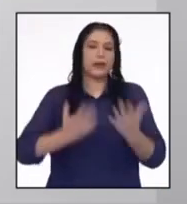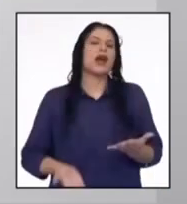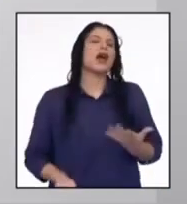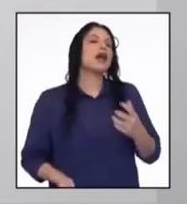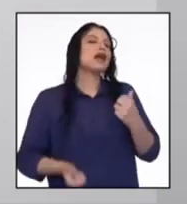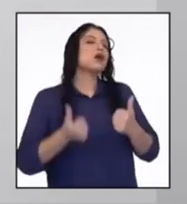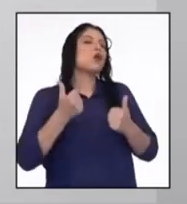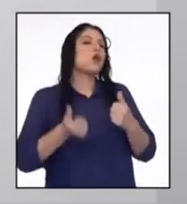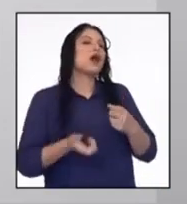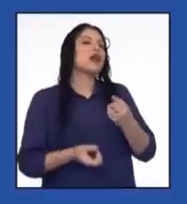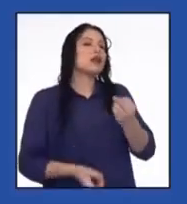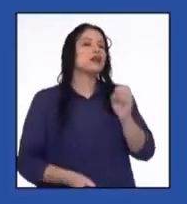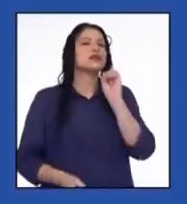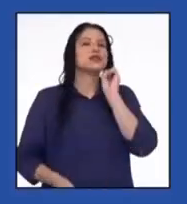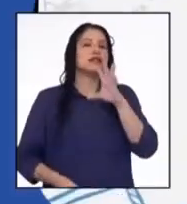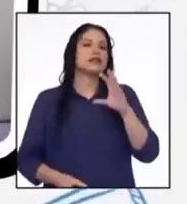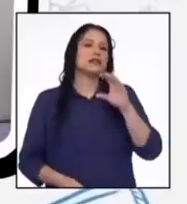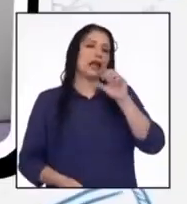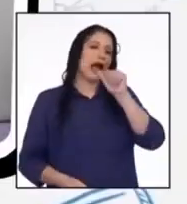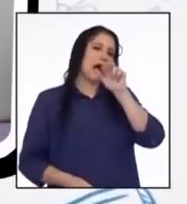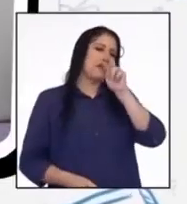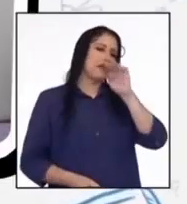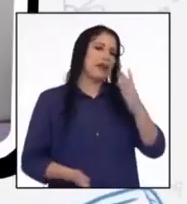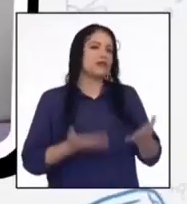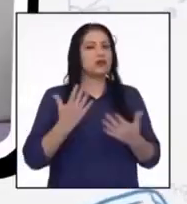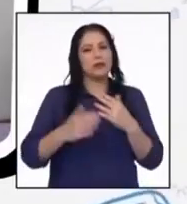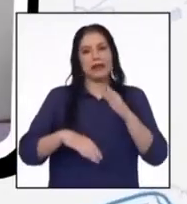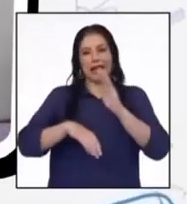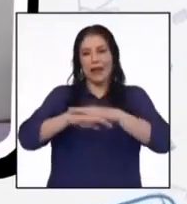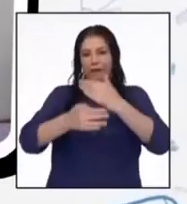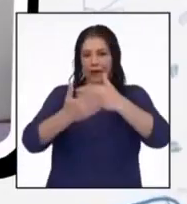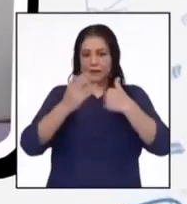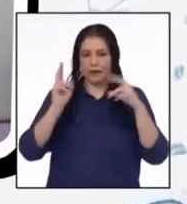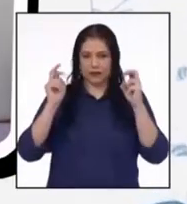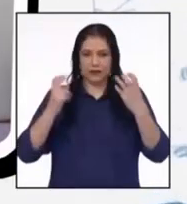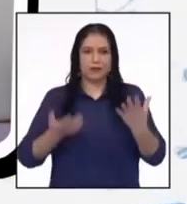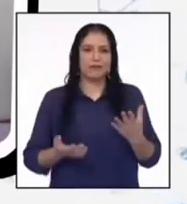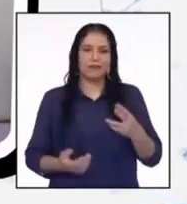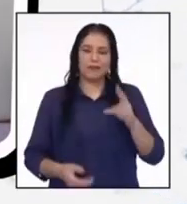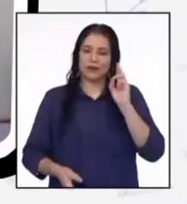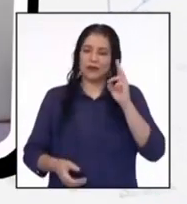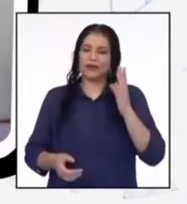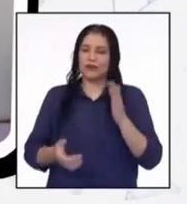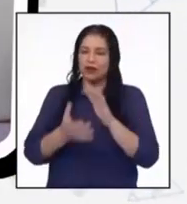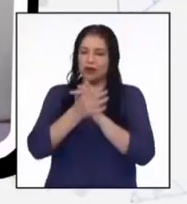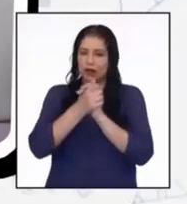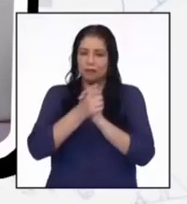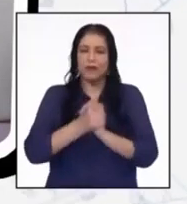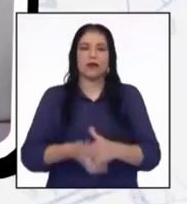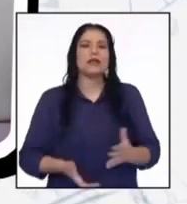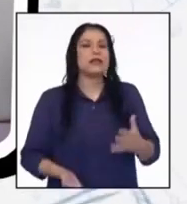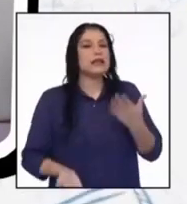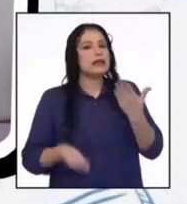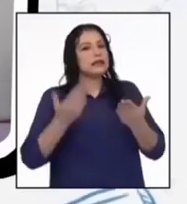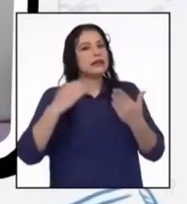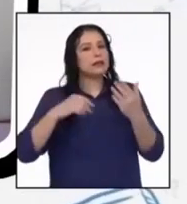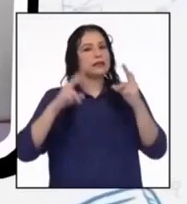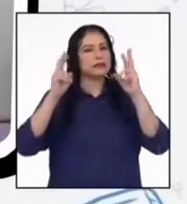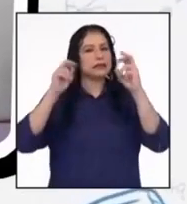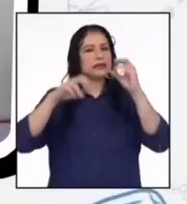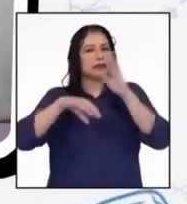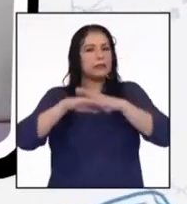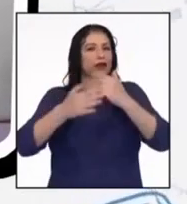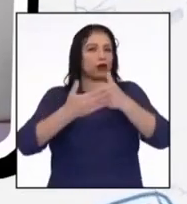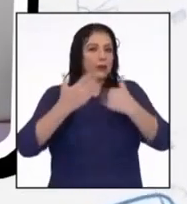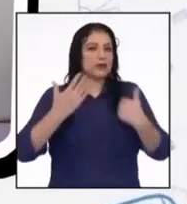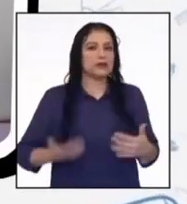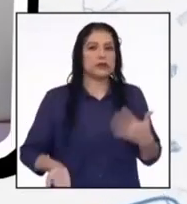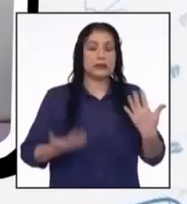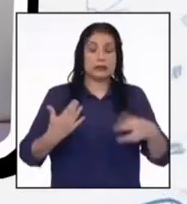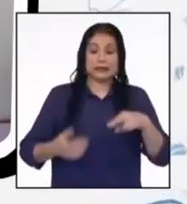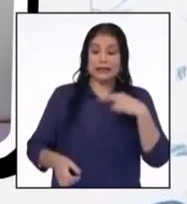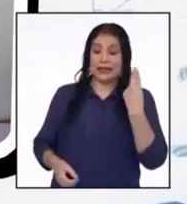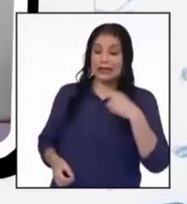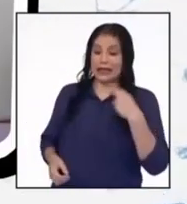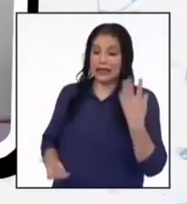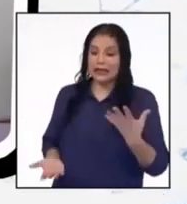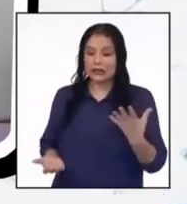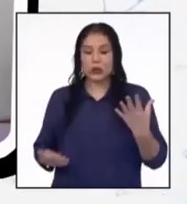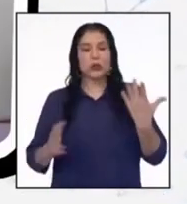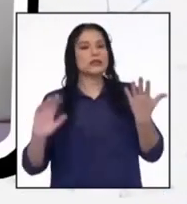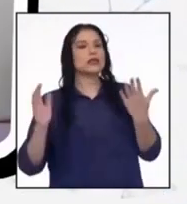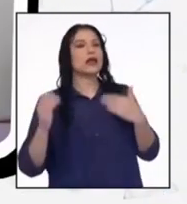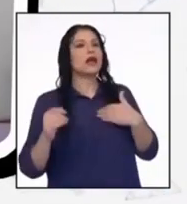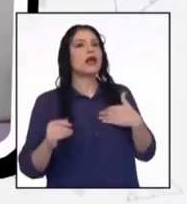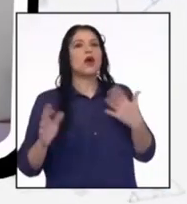Andrea sobre la prevención? Profesora y compañeros, en caso de la prevención, si la amenaza se debe al mal estado